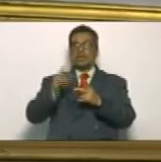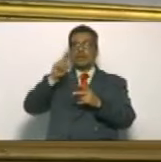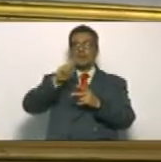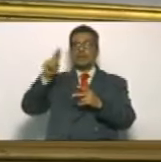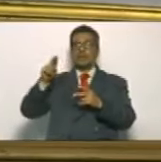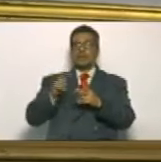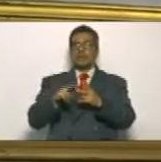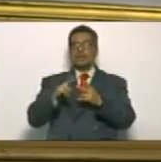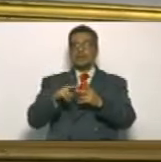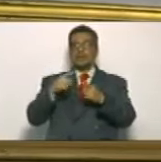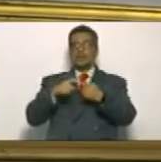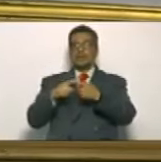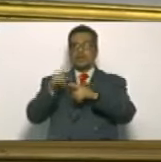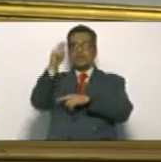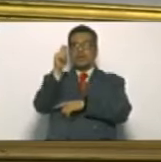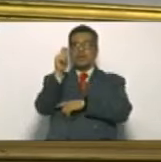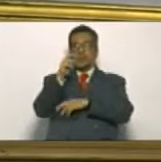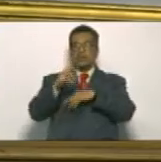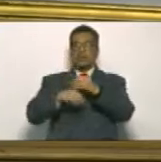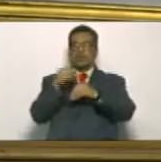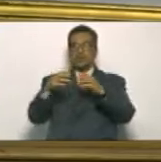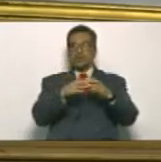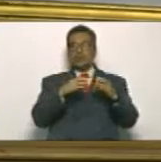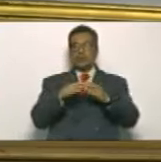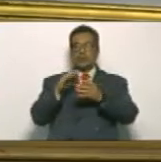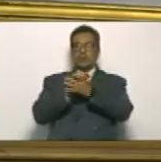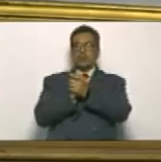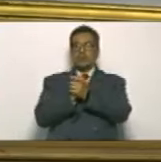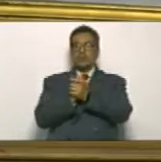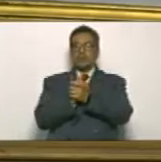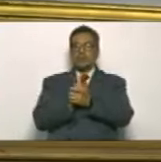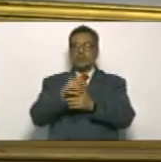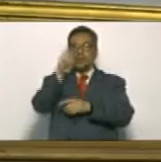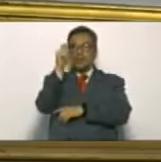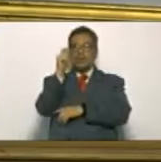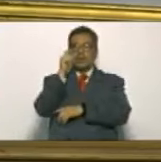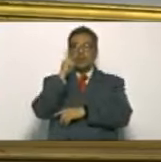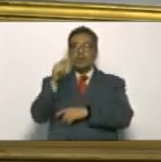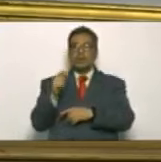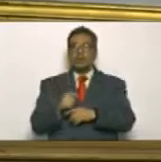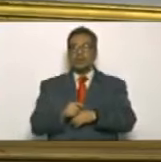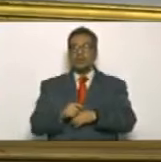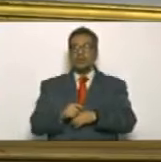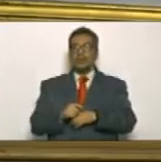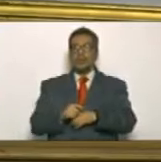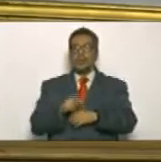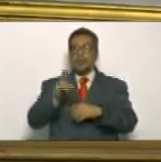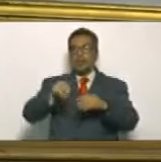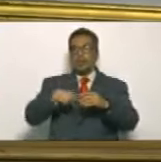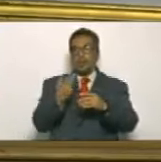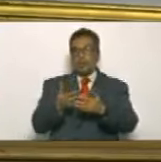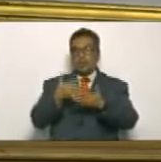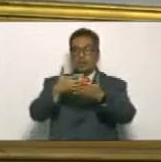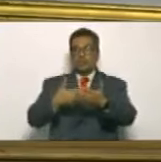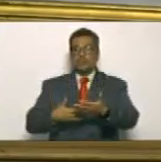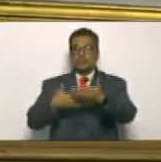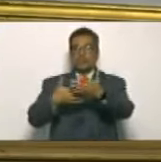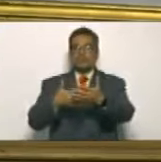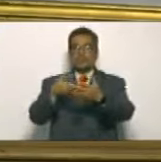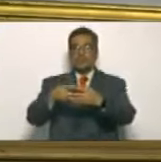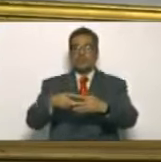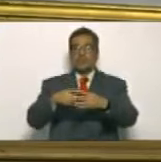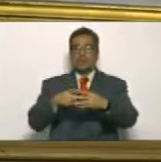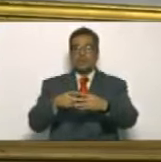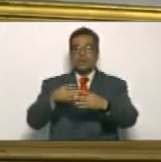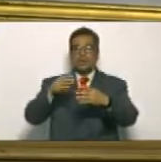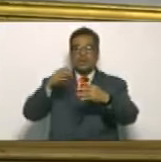Ricardo Ríos y al resto de los diputados que conforman el Grupo de Amistad Parlamentario Venezuela-Palestina, que puedan consignar ante la